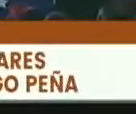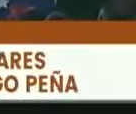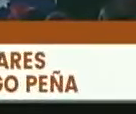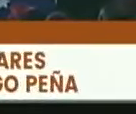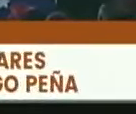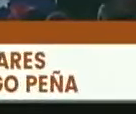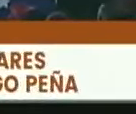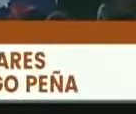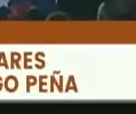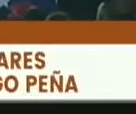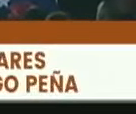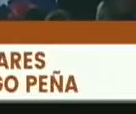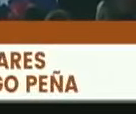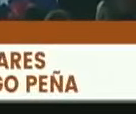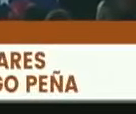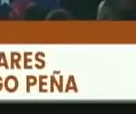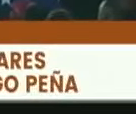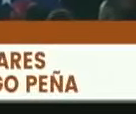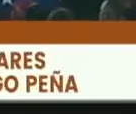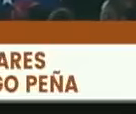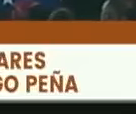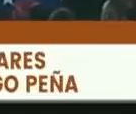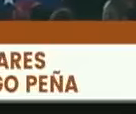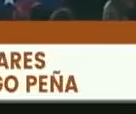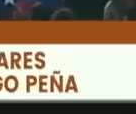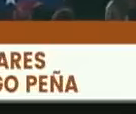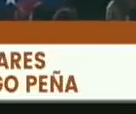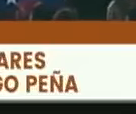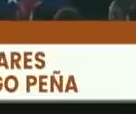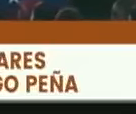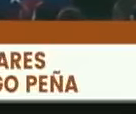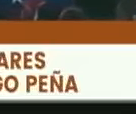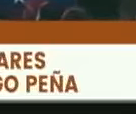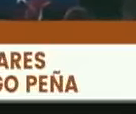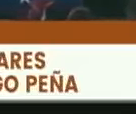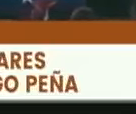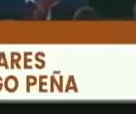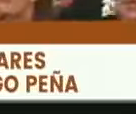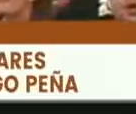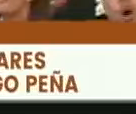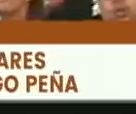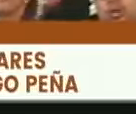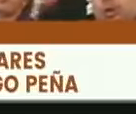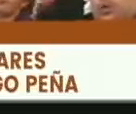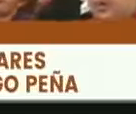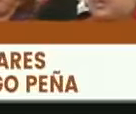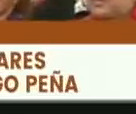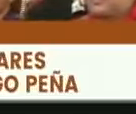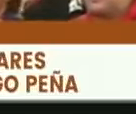tenemos representación de nuestros hermanos y hermanas.